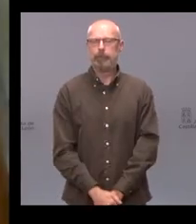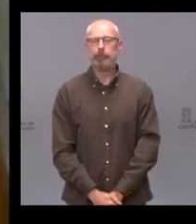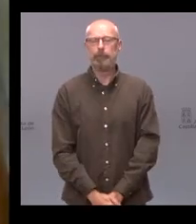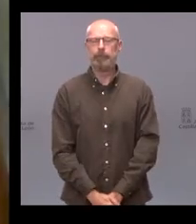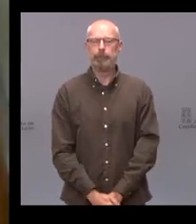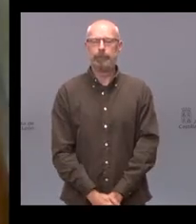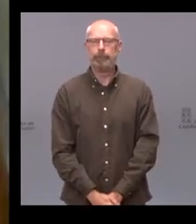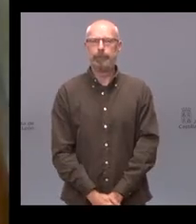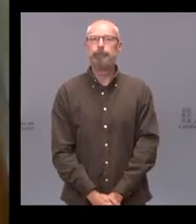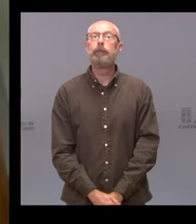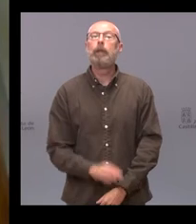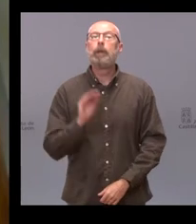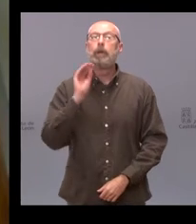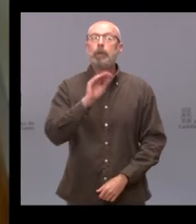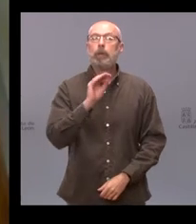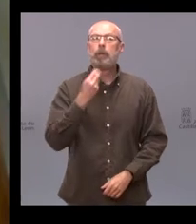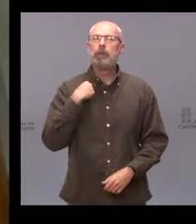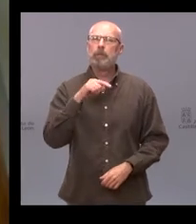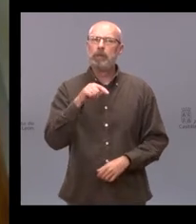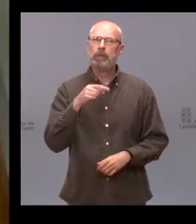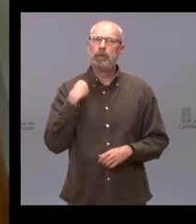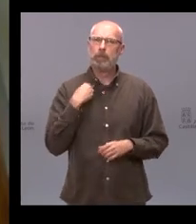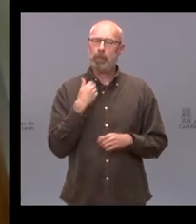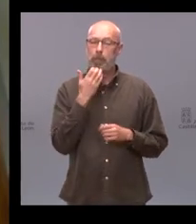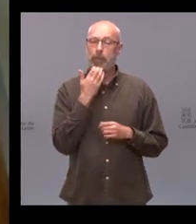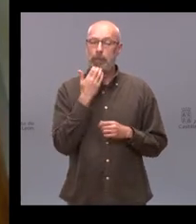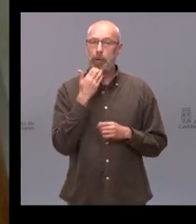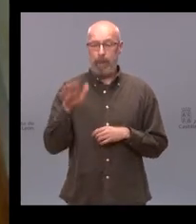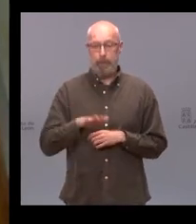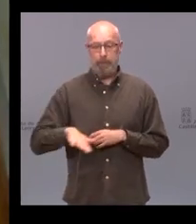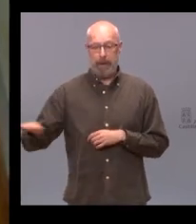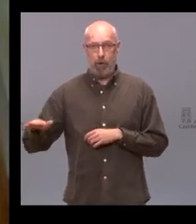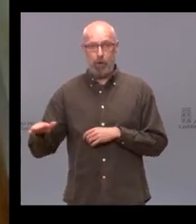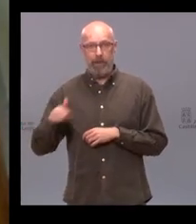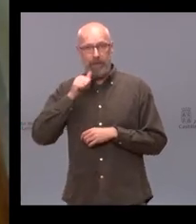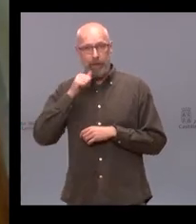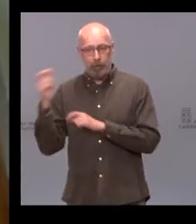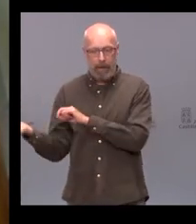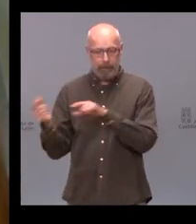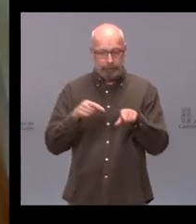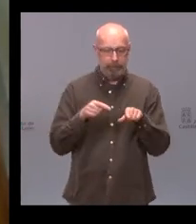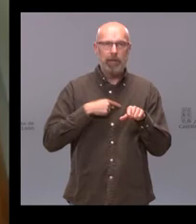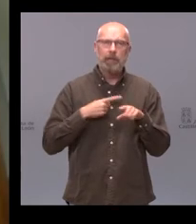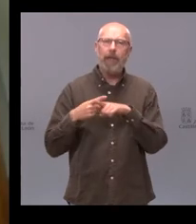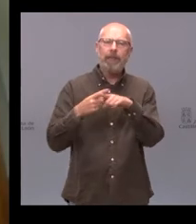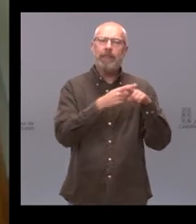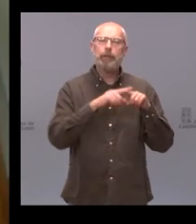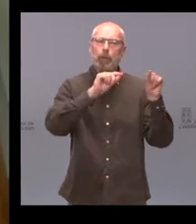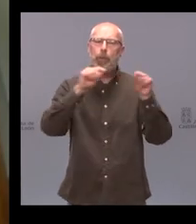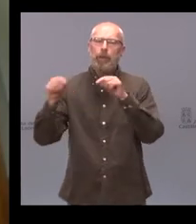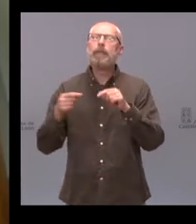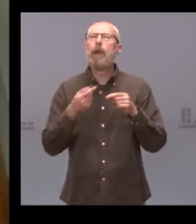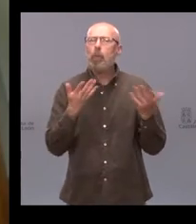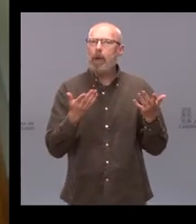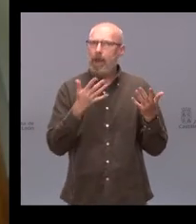si hay una división por provincias de los menores que van a llegar desde Ceuta. También saber qué ha cambiado para que